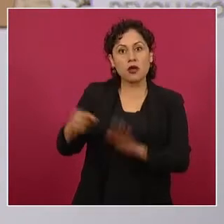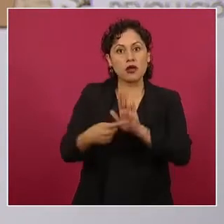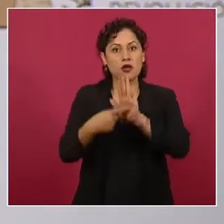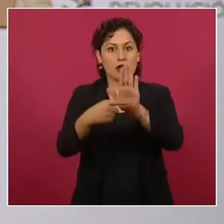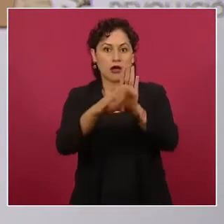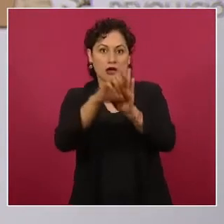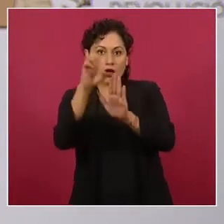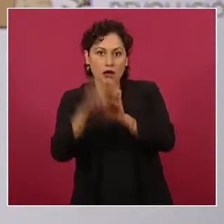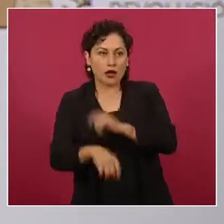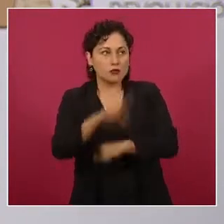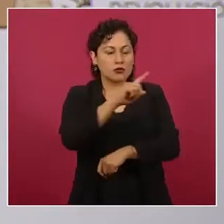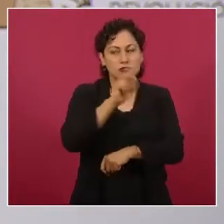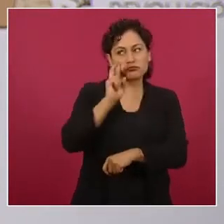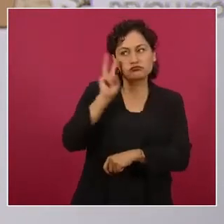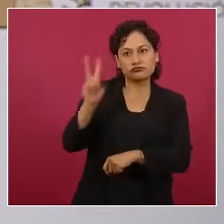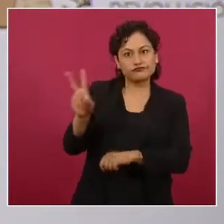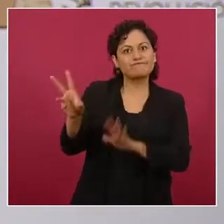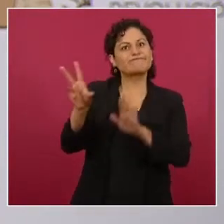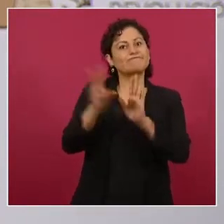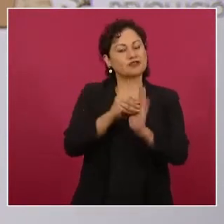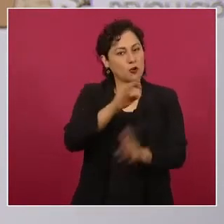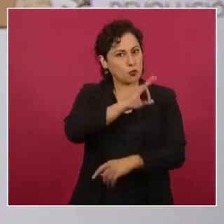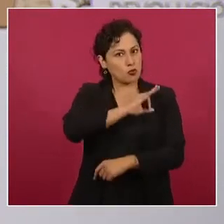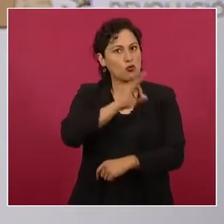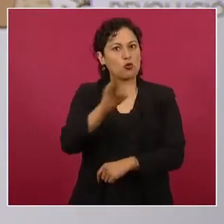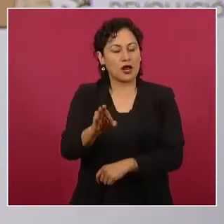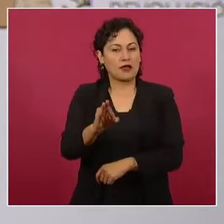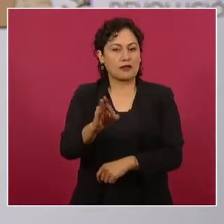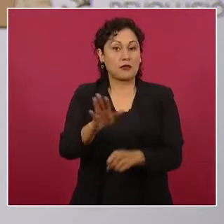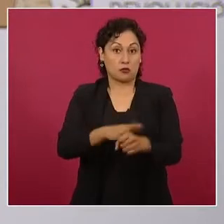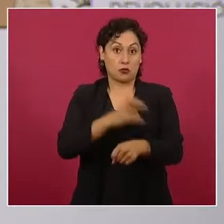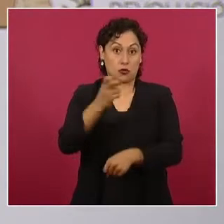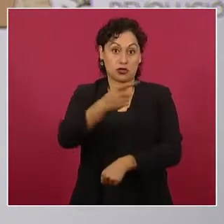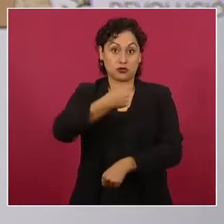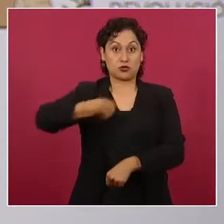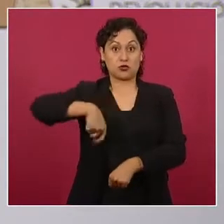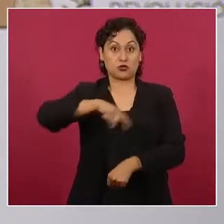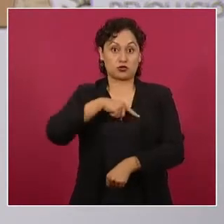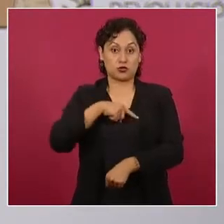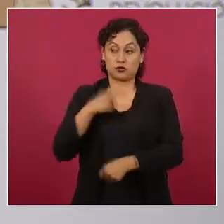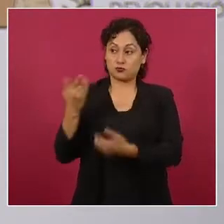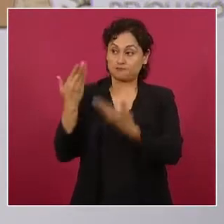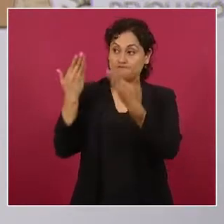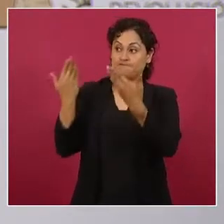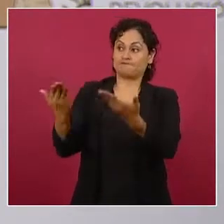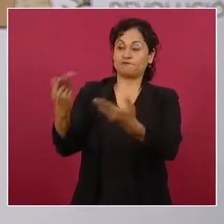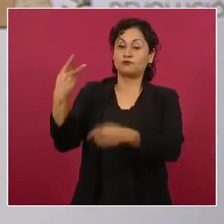eso destacarlo y hacer motivo de reconocimiento.